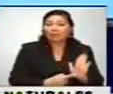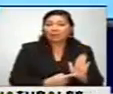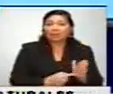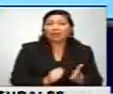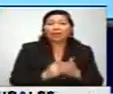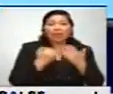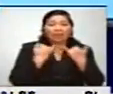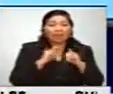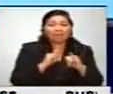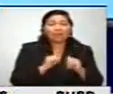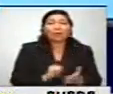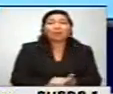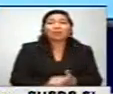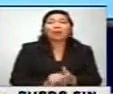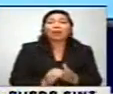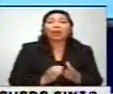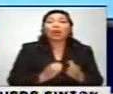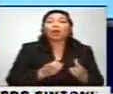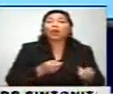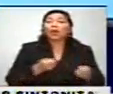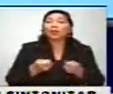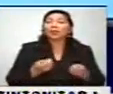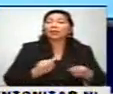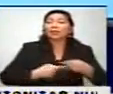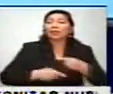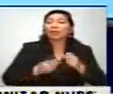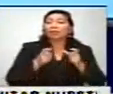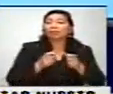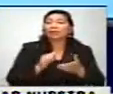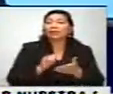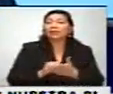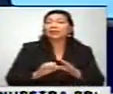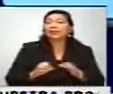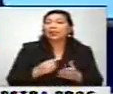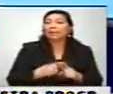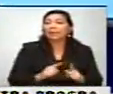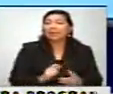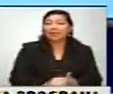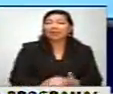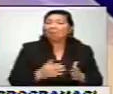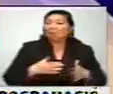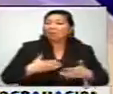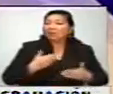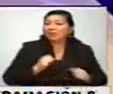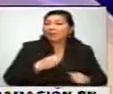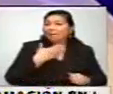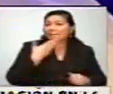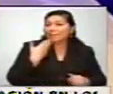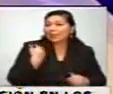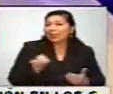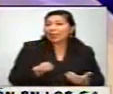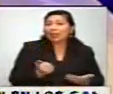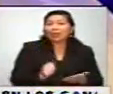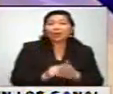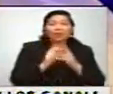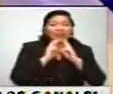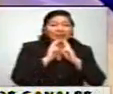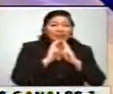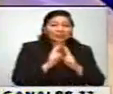el informe que la Contraloría traiga o las observaciones que se hagan, se puede mejorar lo que haya que